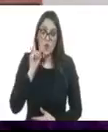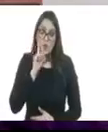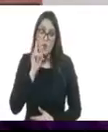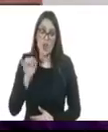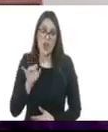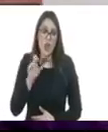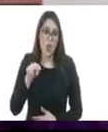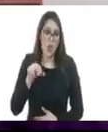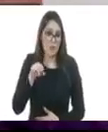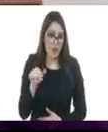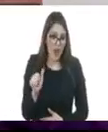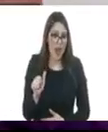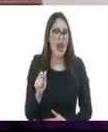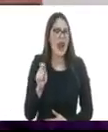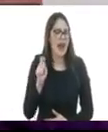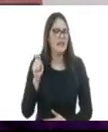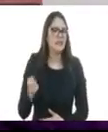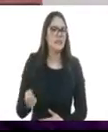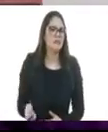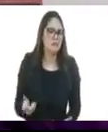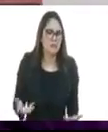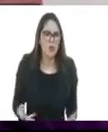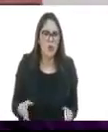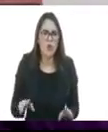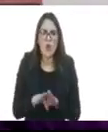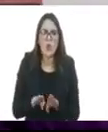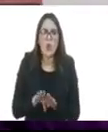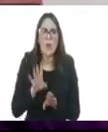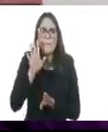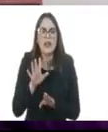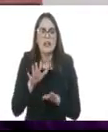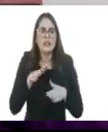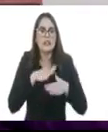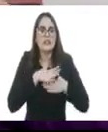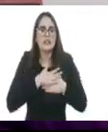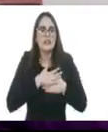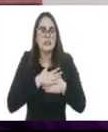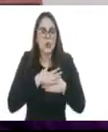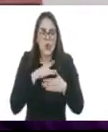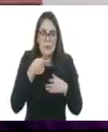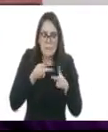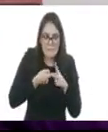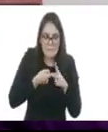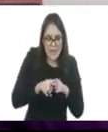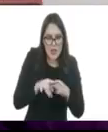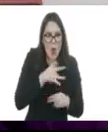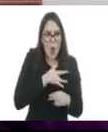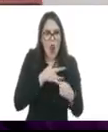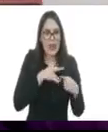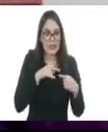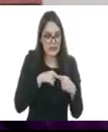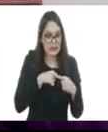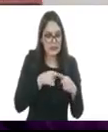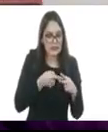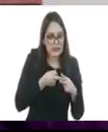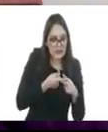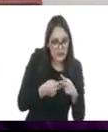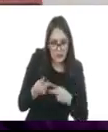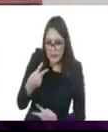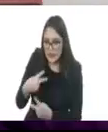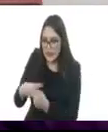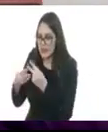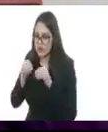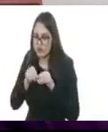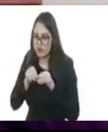Jerónima es el corazoncito de toda esta serie de perfiles narrativos, de